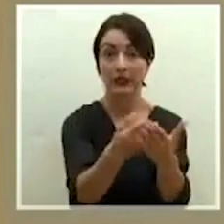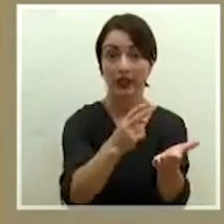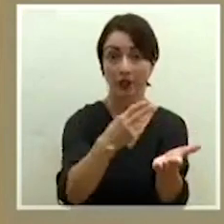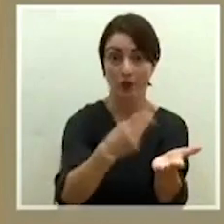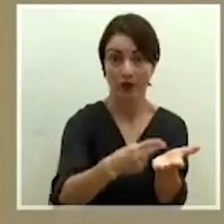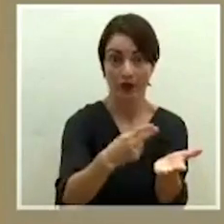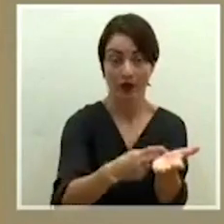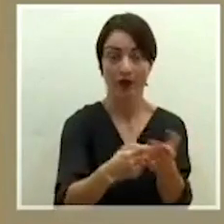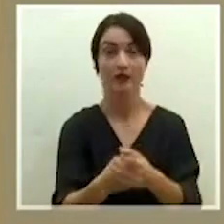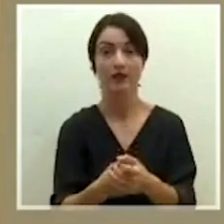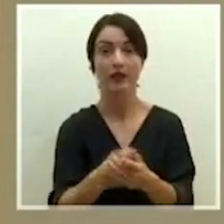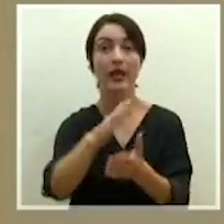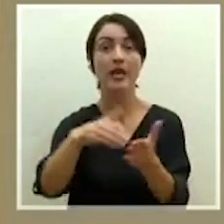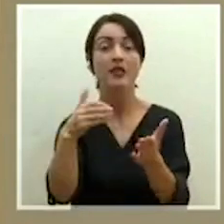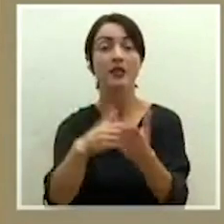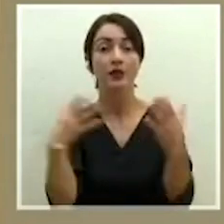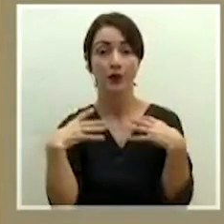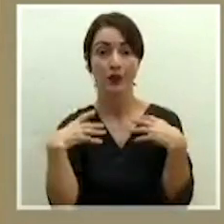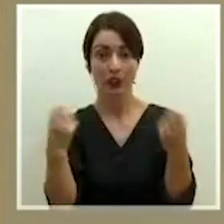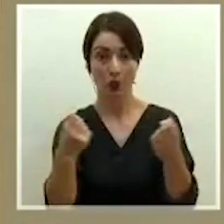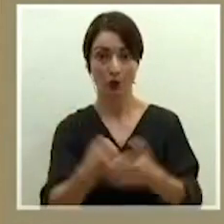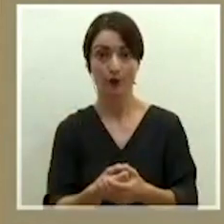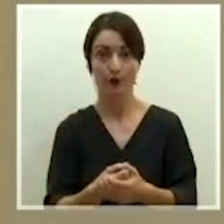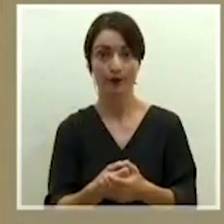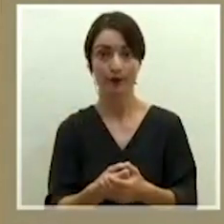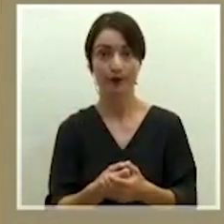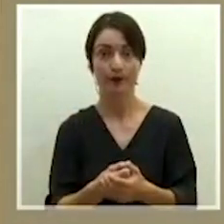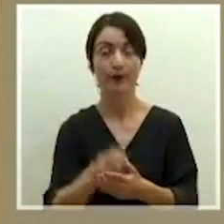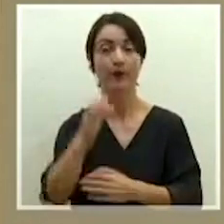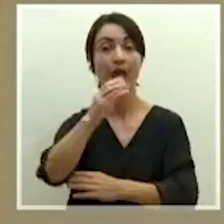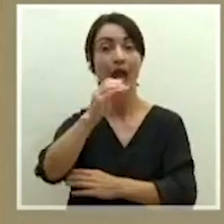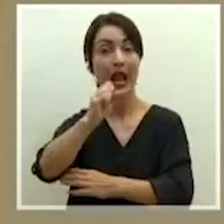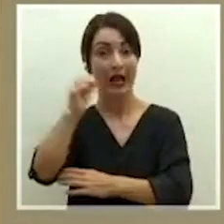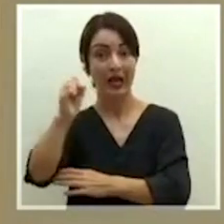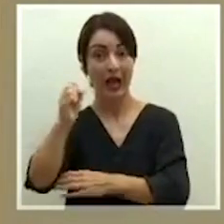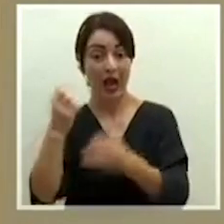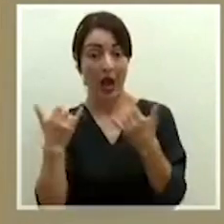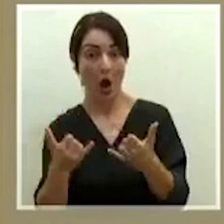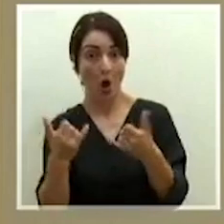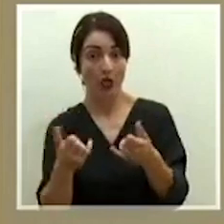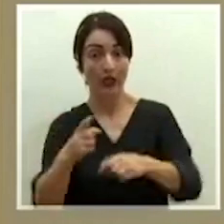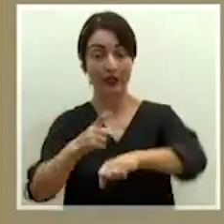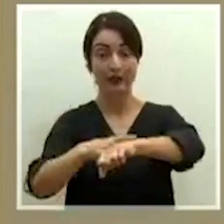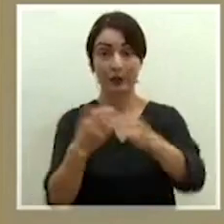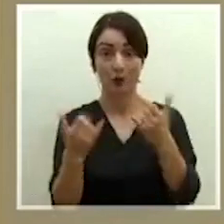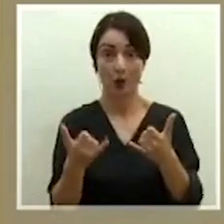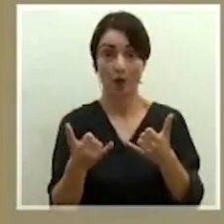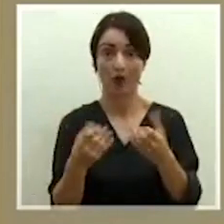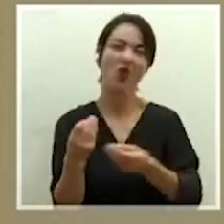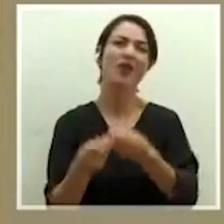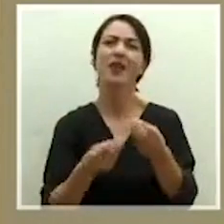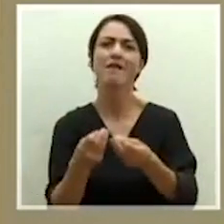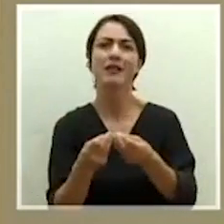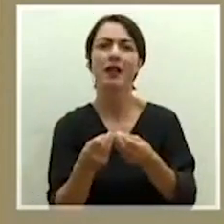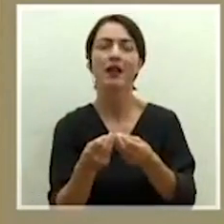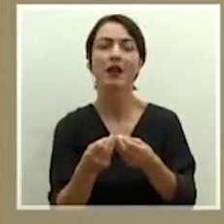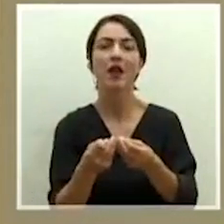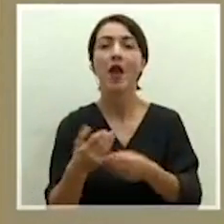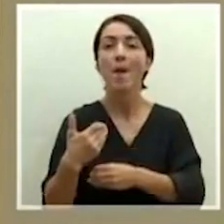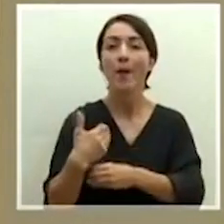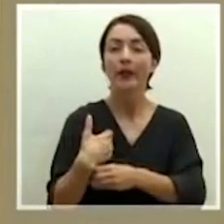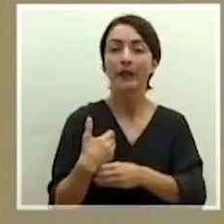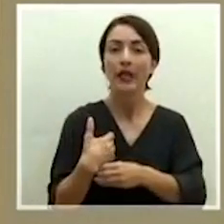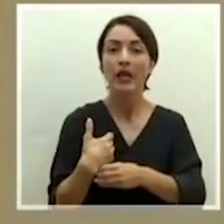y centros de salud. La caja en esta etapa va a reforzar o va a tener